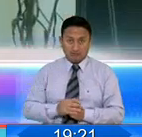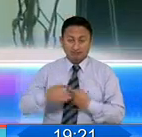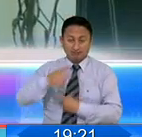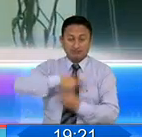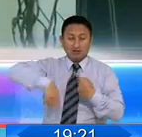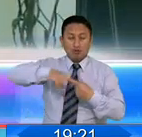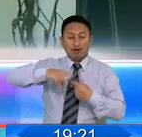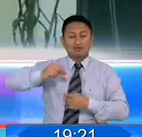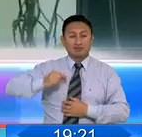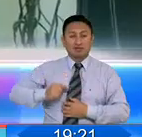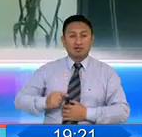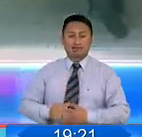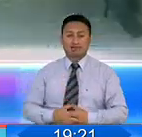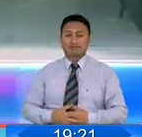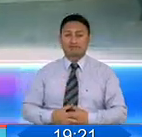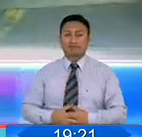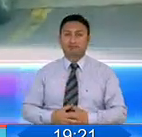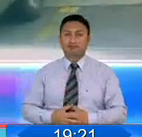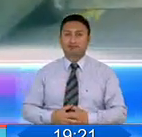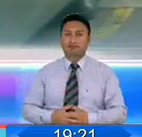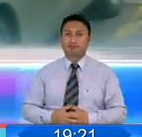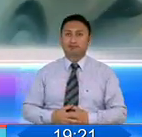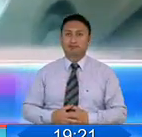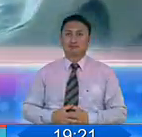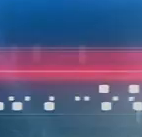detalles en breves minutos.